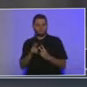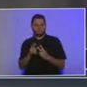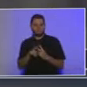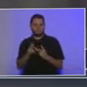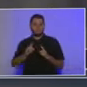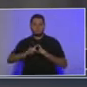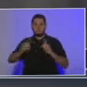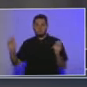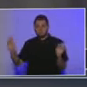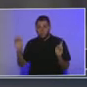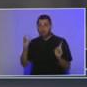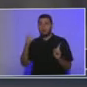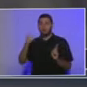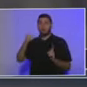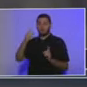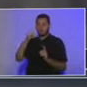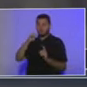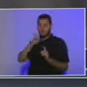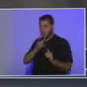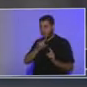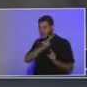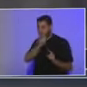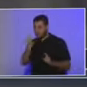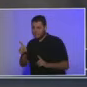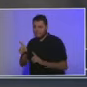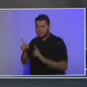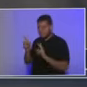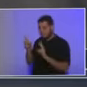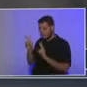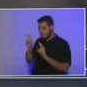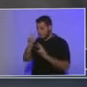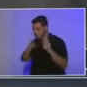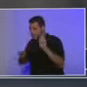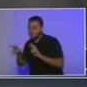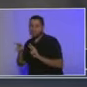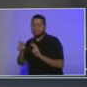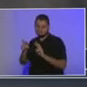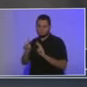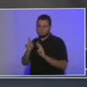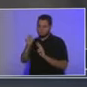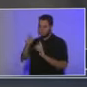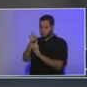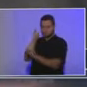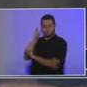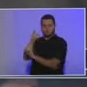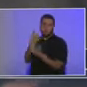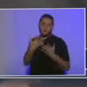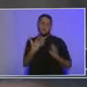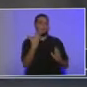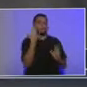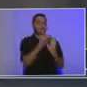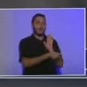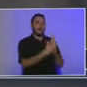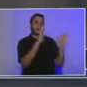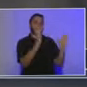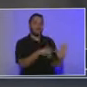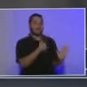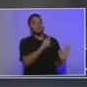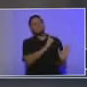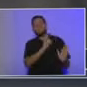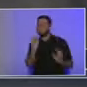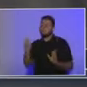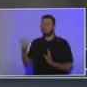ir a la pelea y observar el evento que se está llevando a cabo. Pues es como uno ser un espectador de una obra de teatro. Tienen que estar